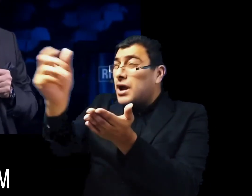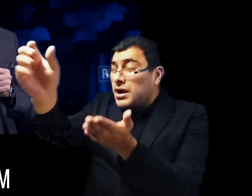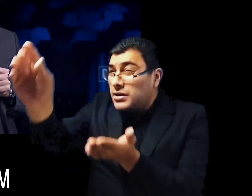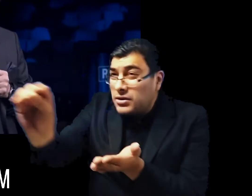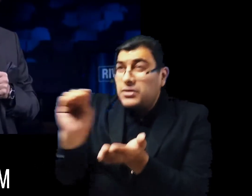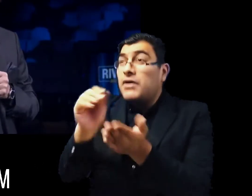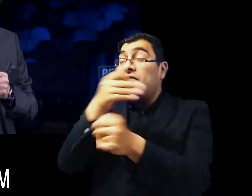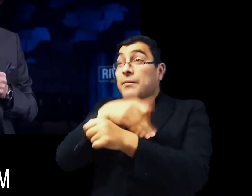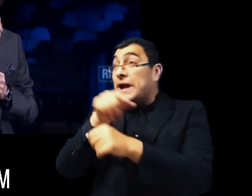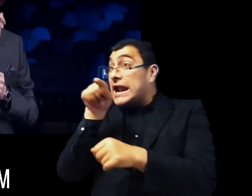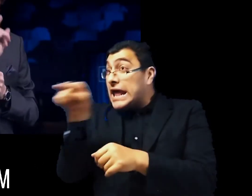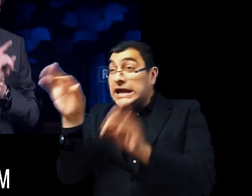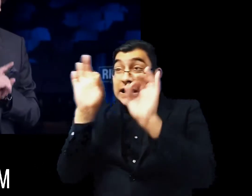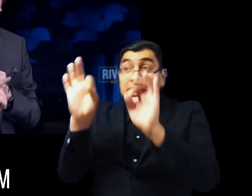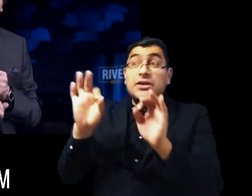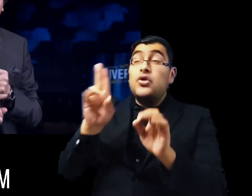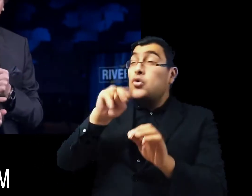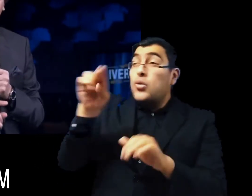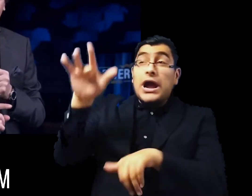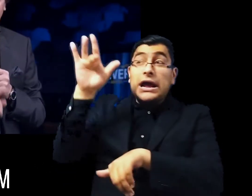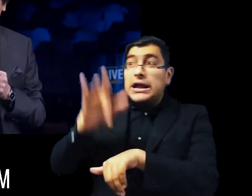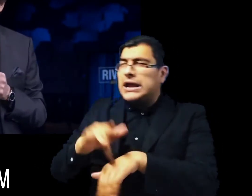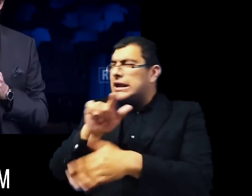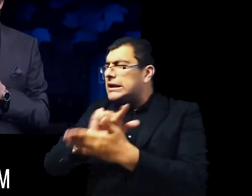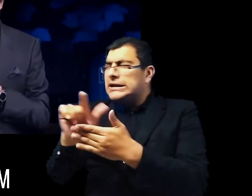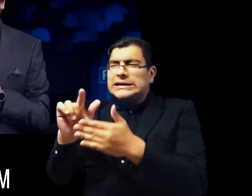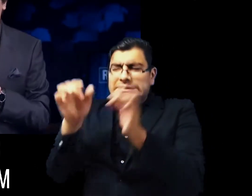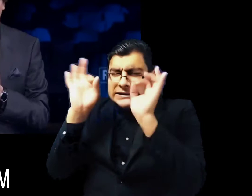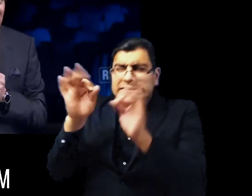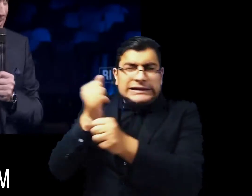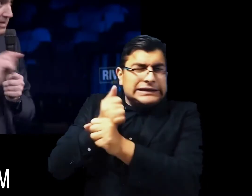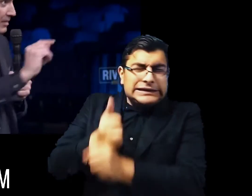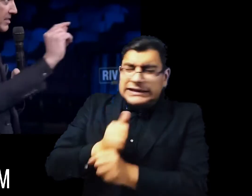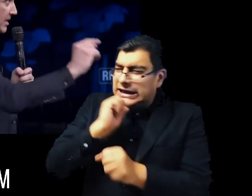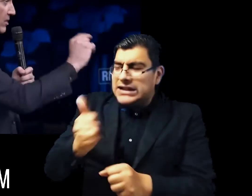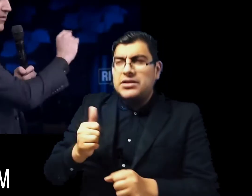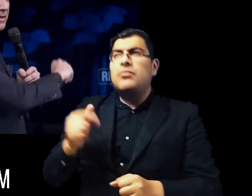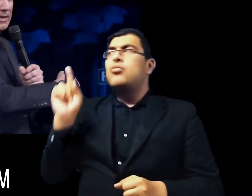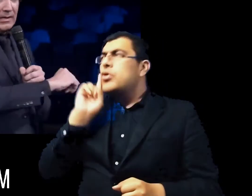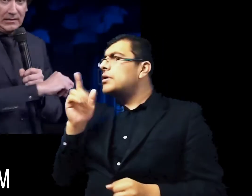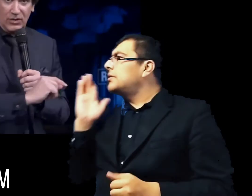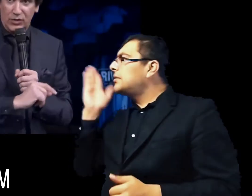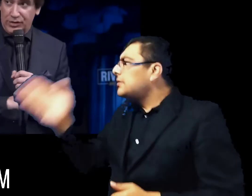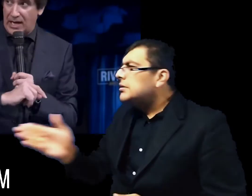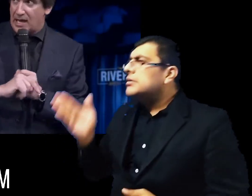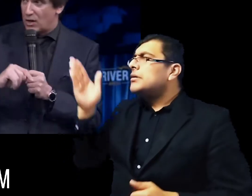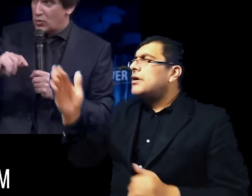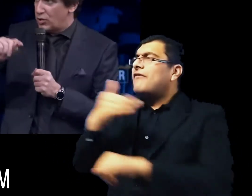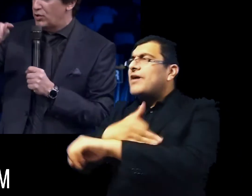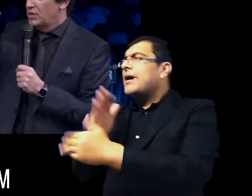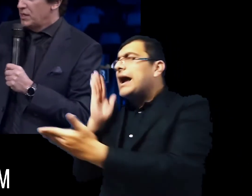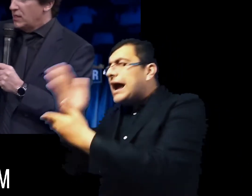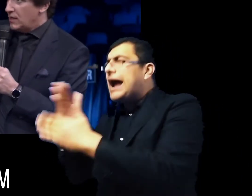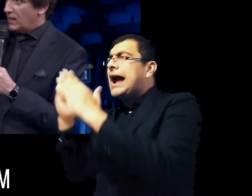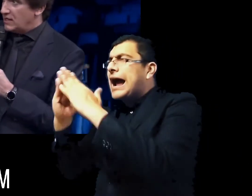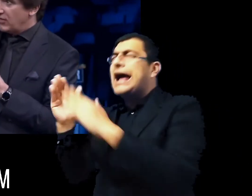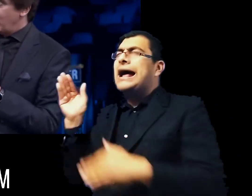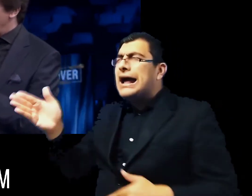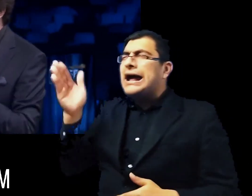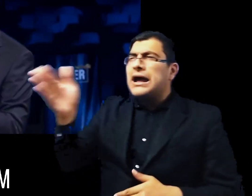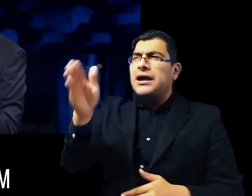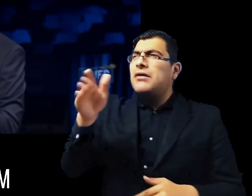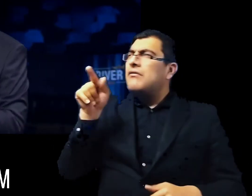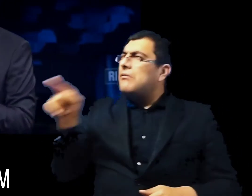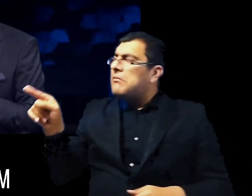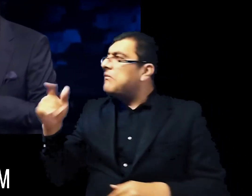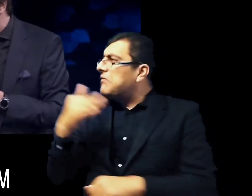familia que nunca haya sufrido. Y esa comenzó desesperadamente a visitar una familia tras otra y descubrió que a aquella